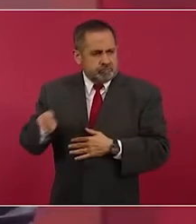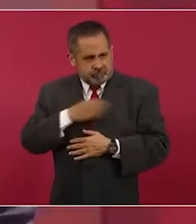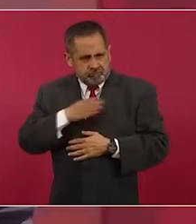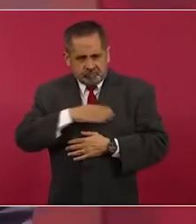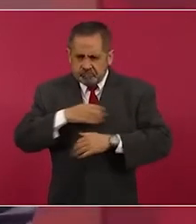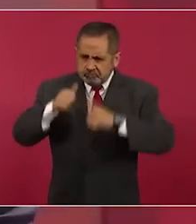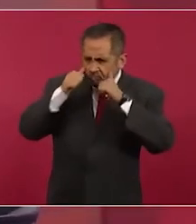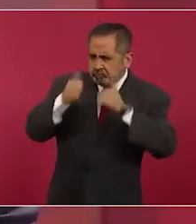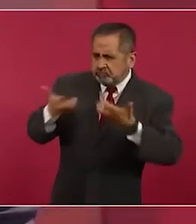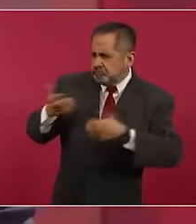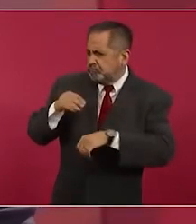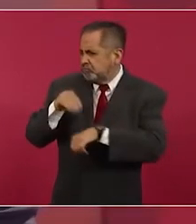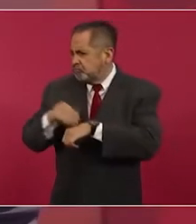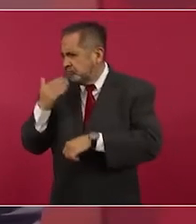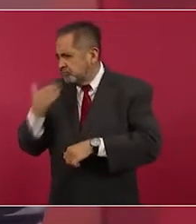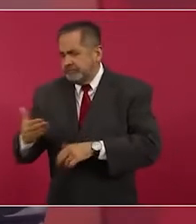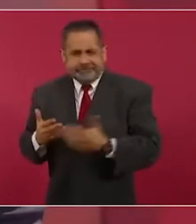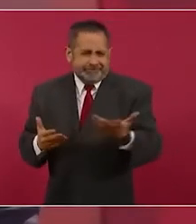Y